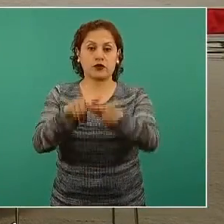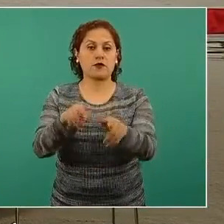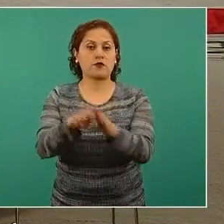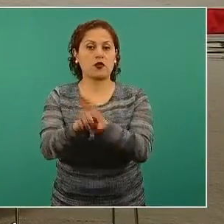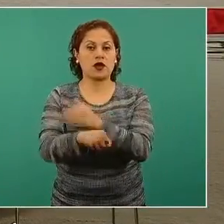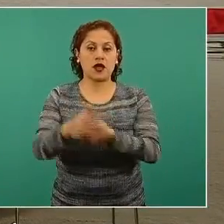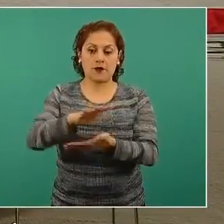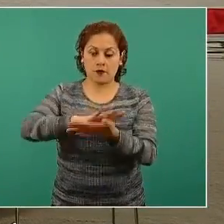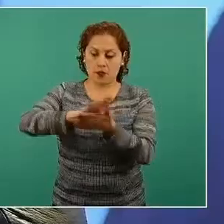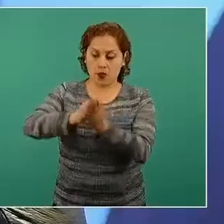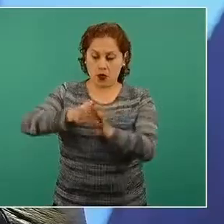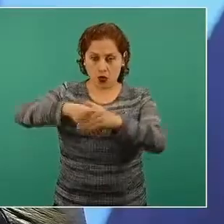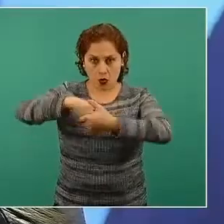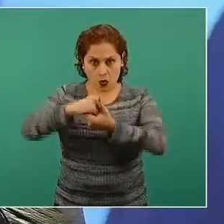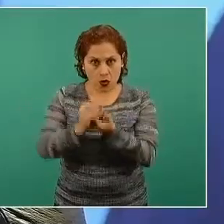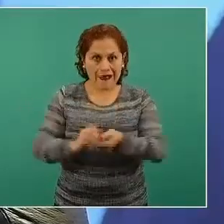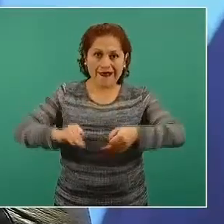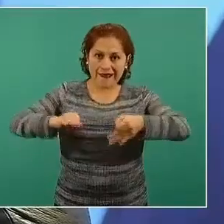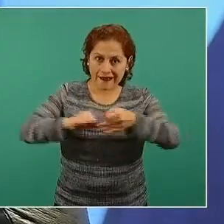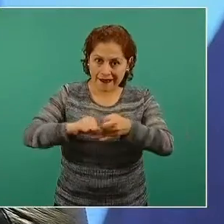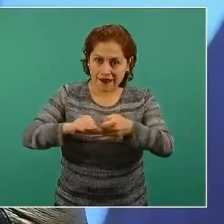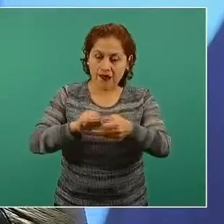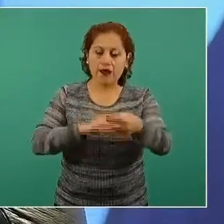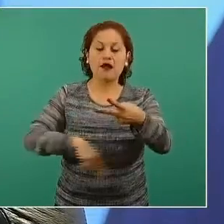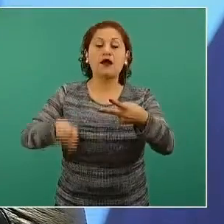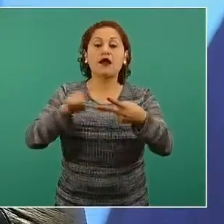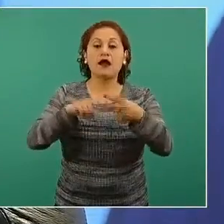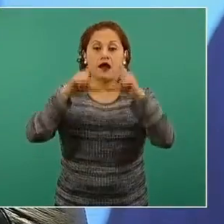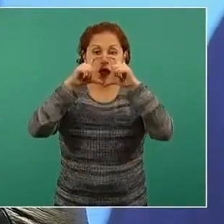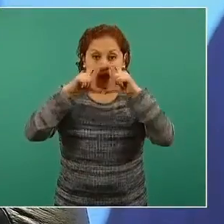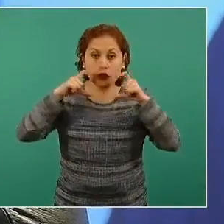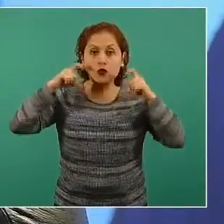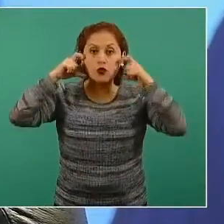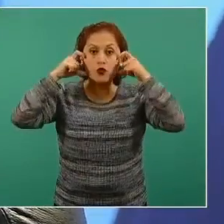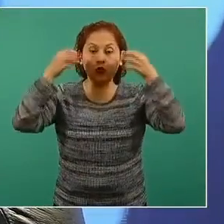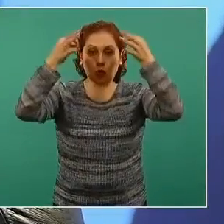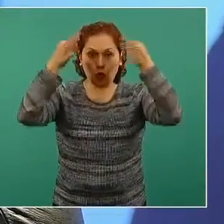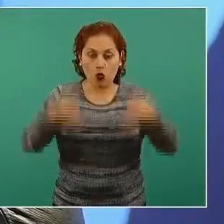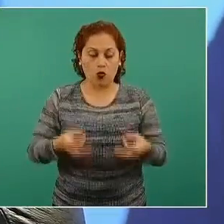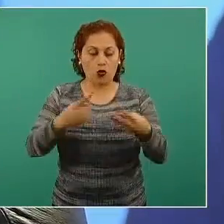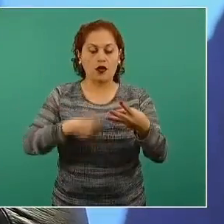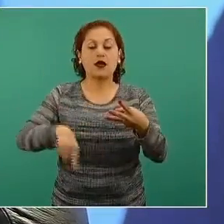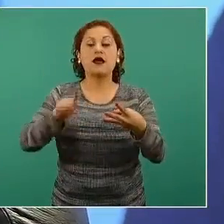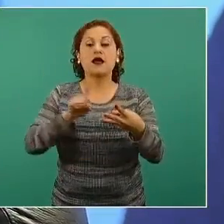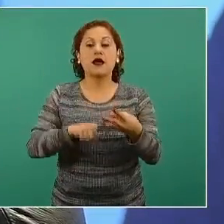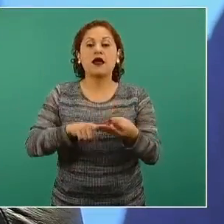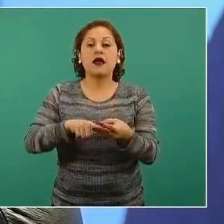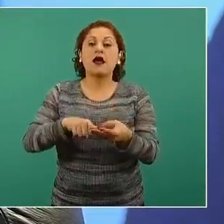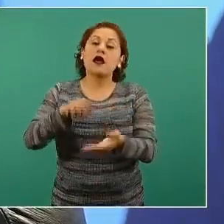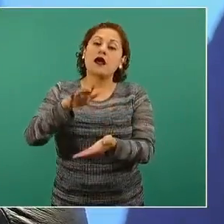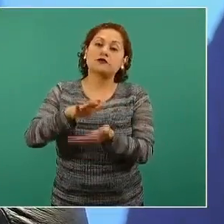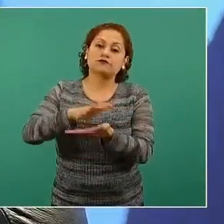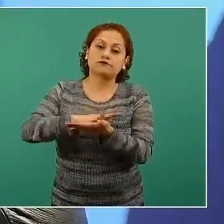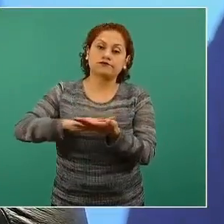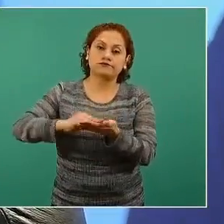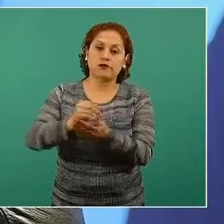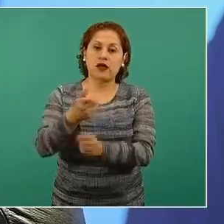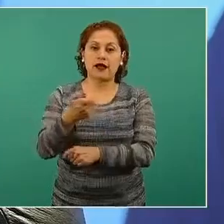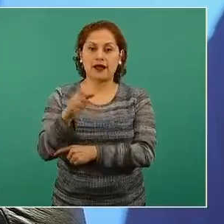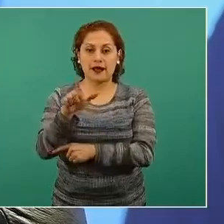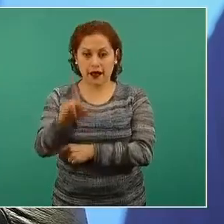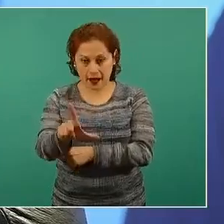el cubreboca, es usarlo correctamente, uso de alcohol gel, en la sana distancia, el ser